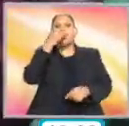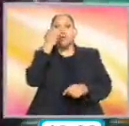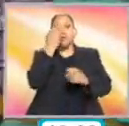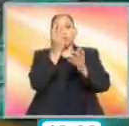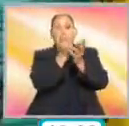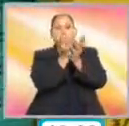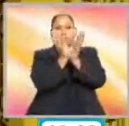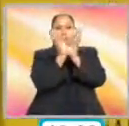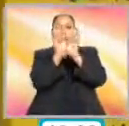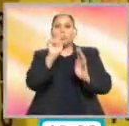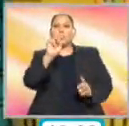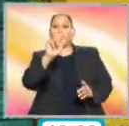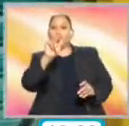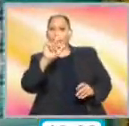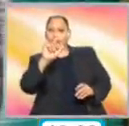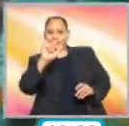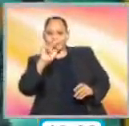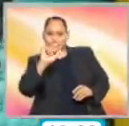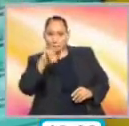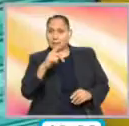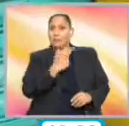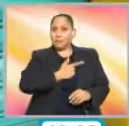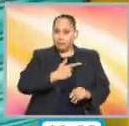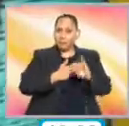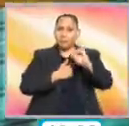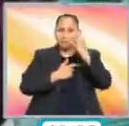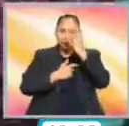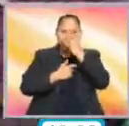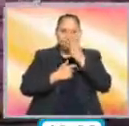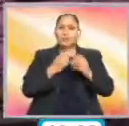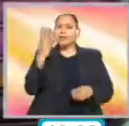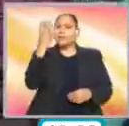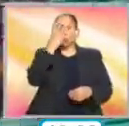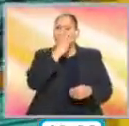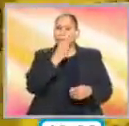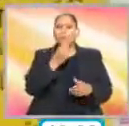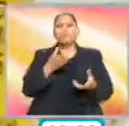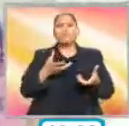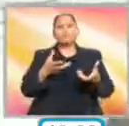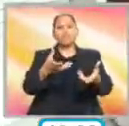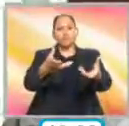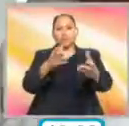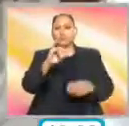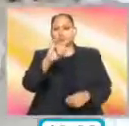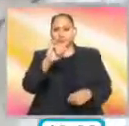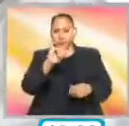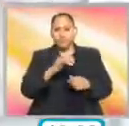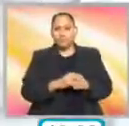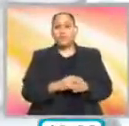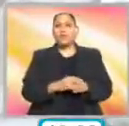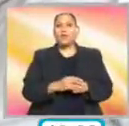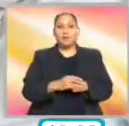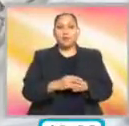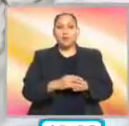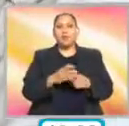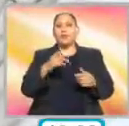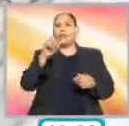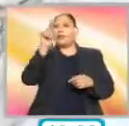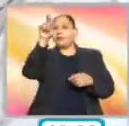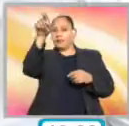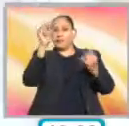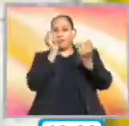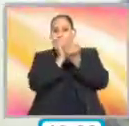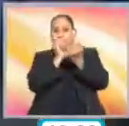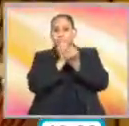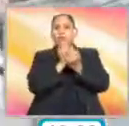si le gusta? Está padre, ¿no? Que embellece el ambiente, ¿no? Así es. Y hay varias, ya también allá